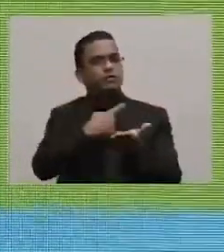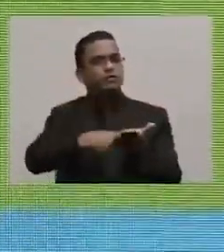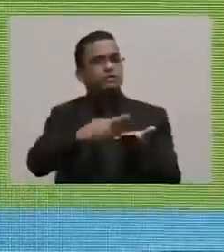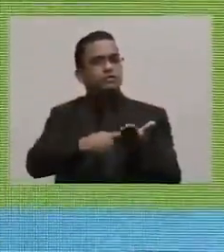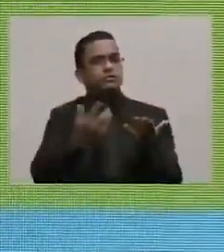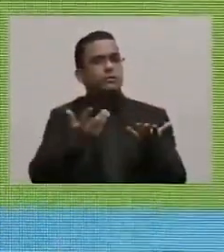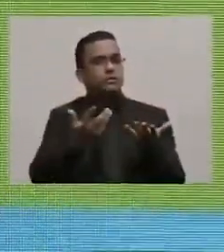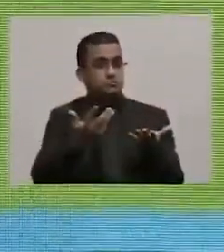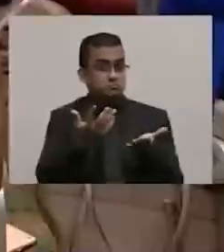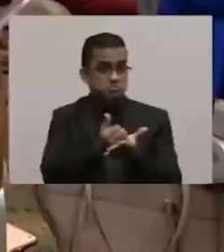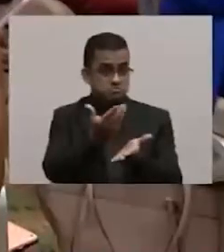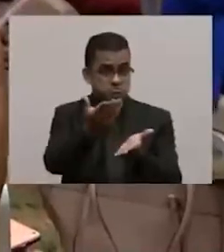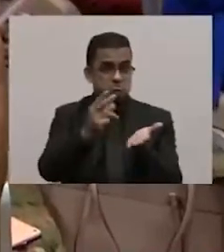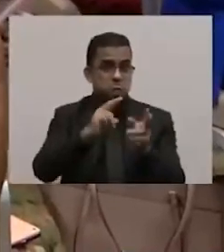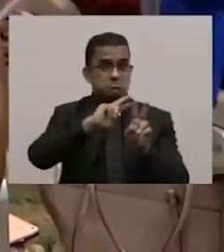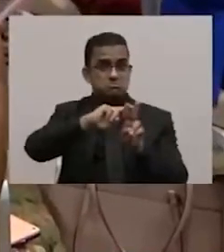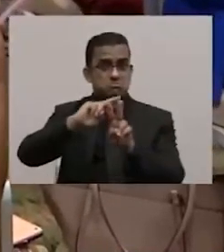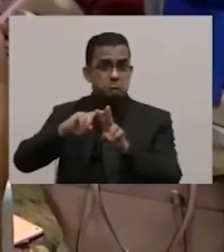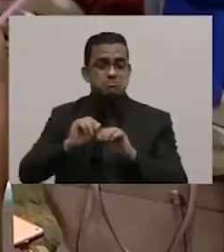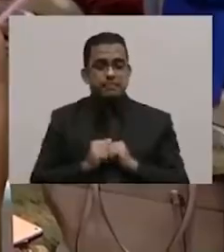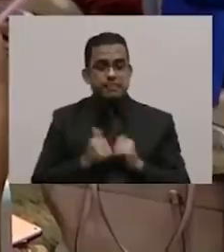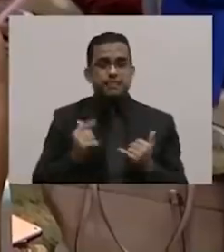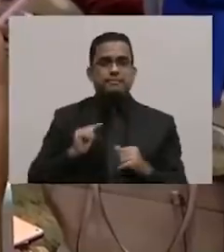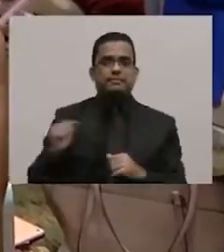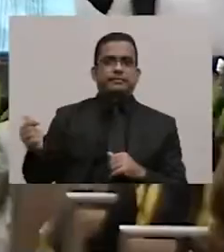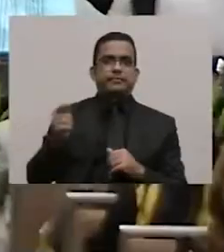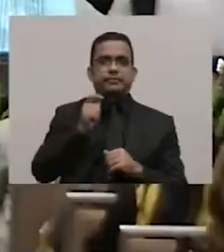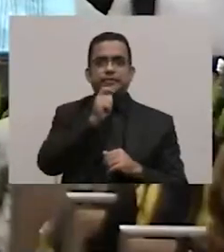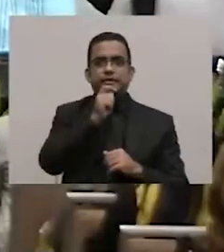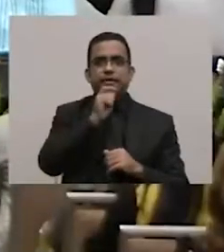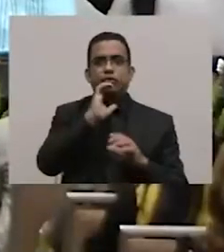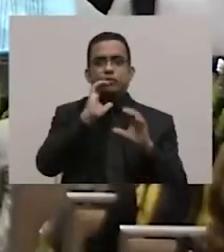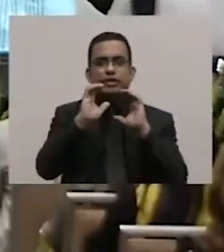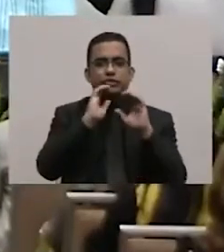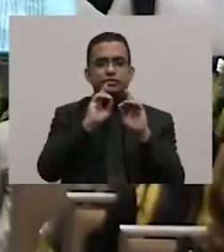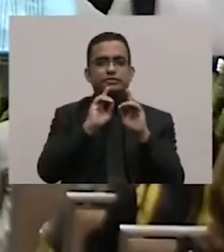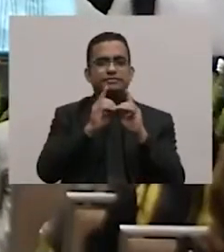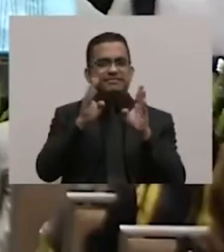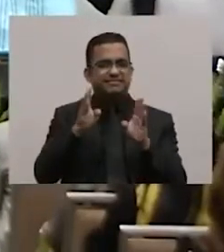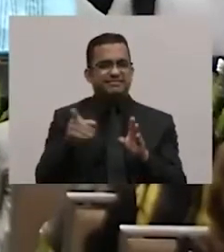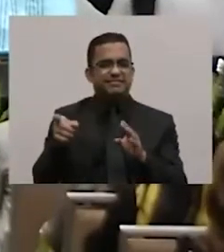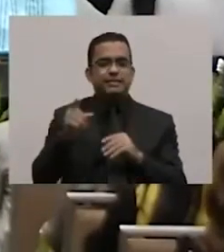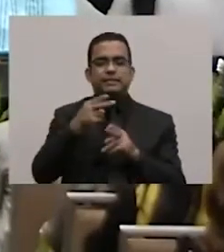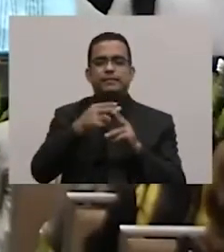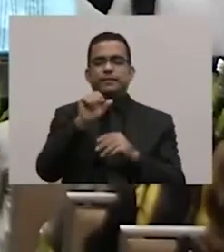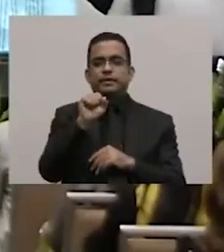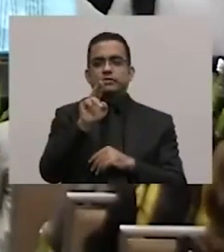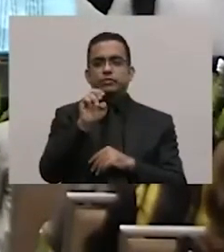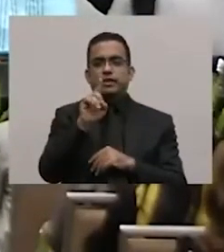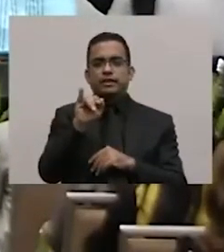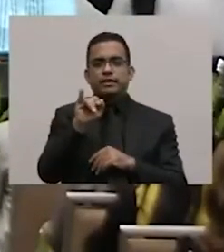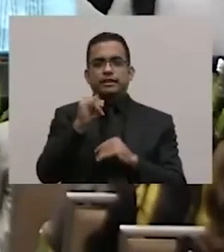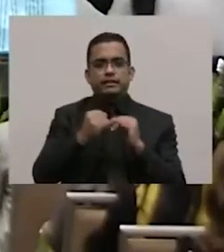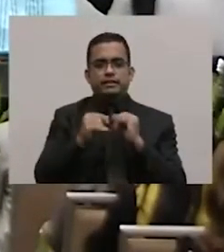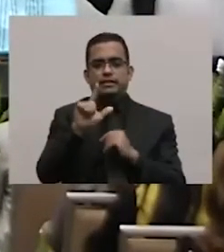este momento. Me permito ceder la palabra a nuestra directora de comunicaciones, la licenciada Suedi León Jiménez.